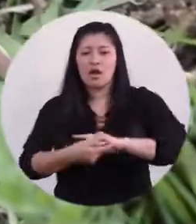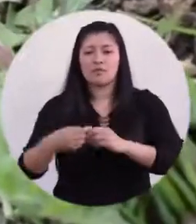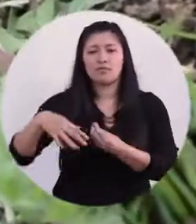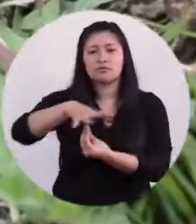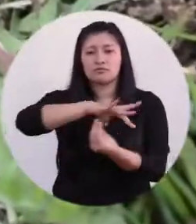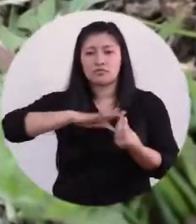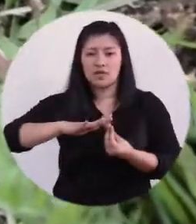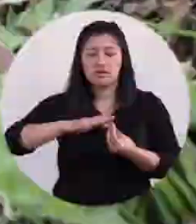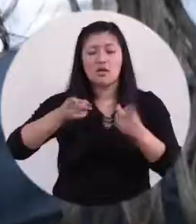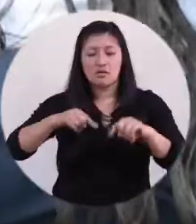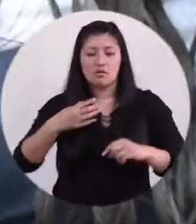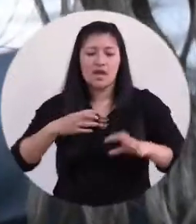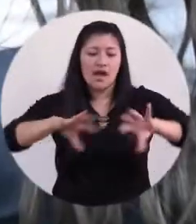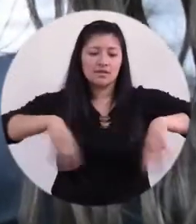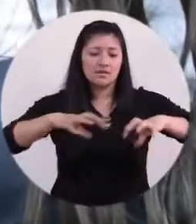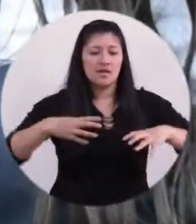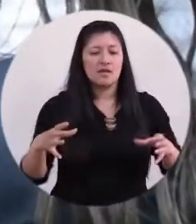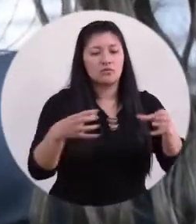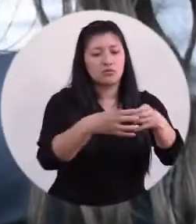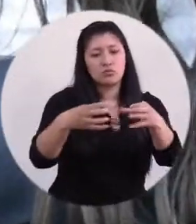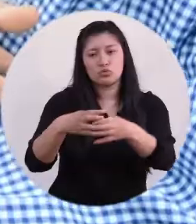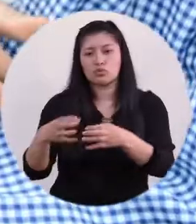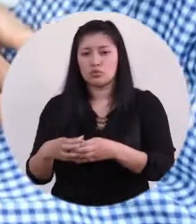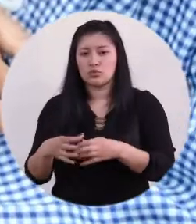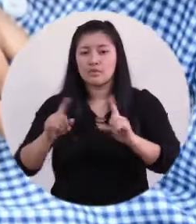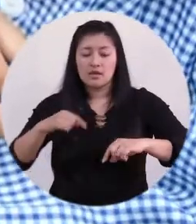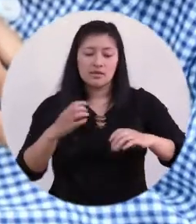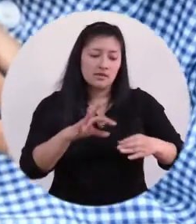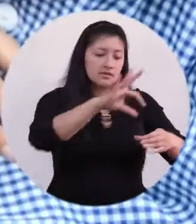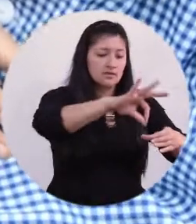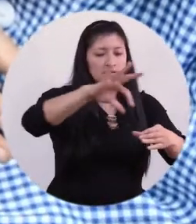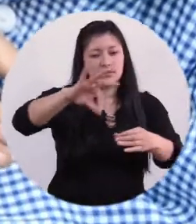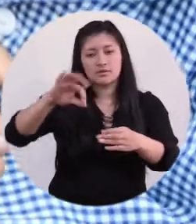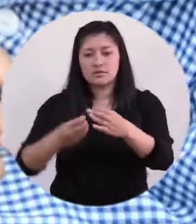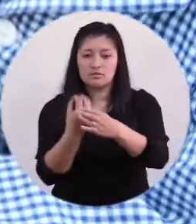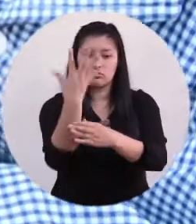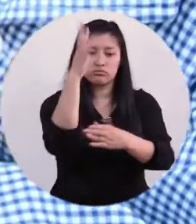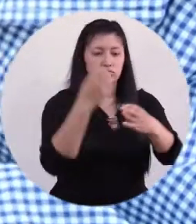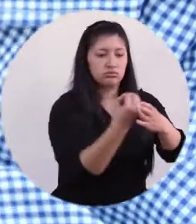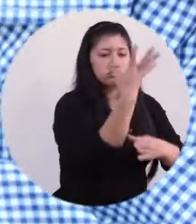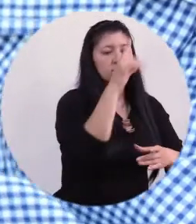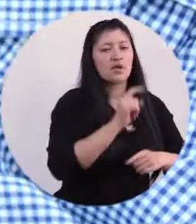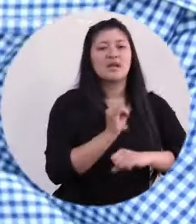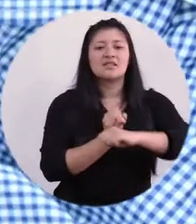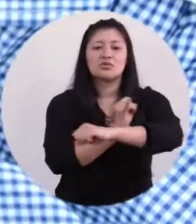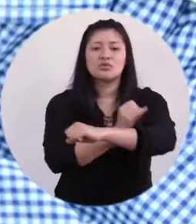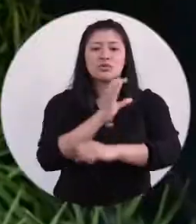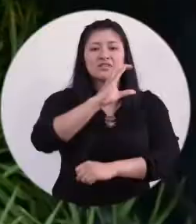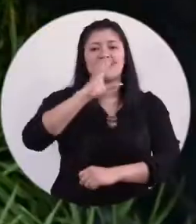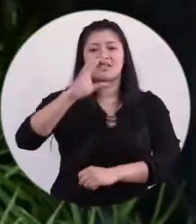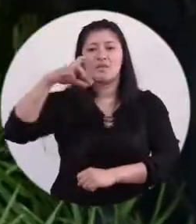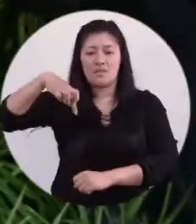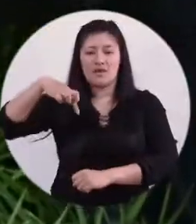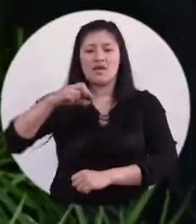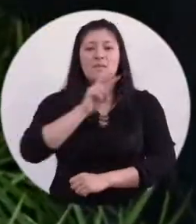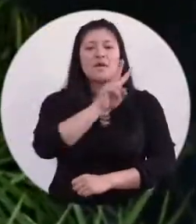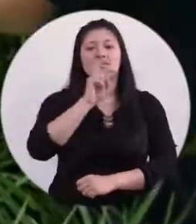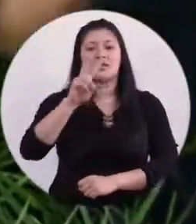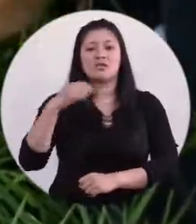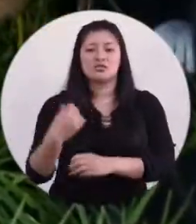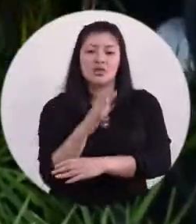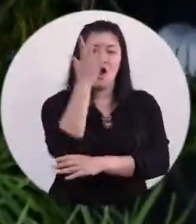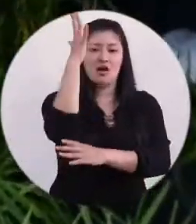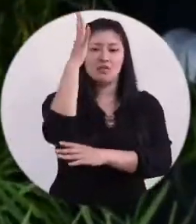con los impactos del cambio climático además de realizar actividades grupales y hacer la siembra en las instalaciones de la institución